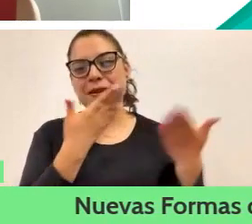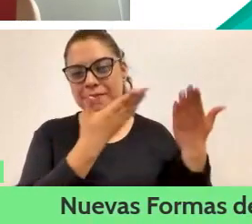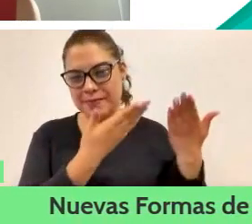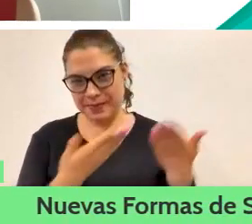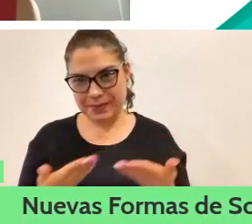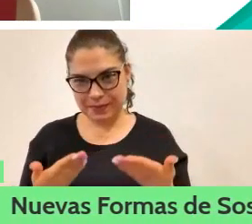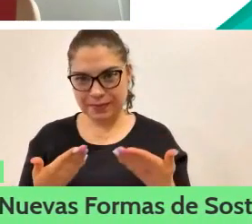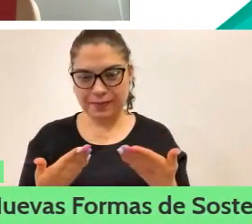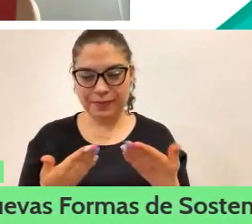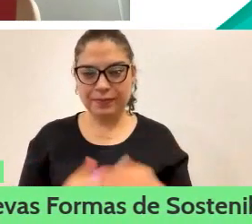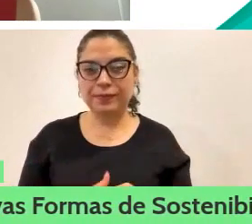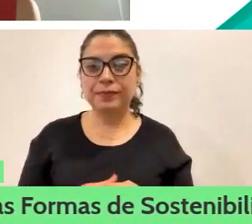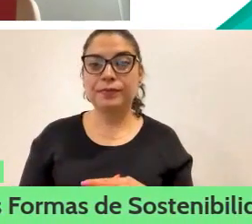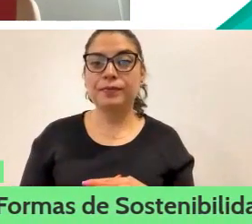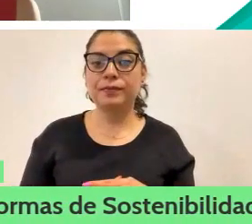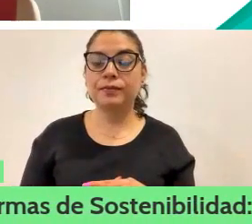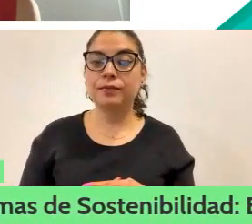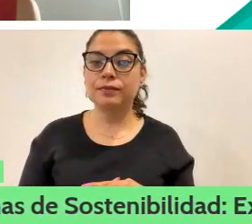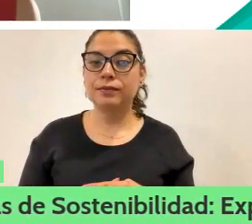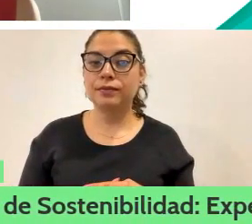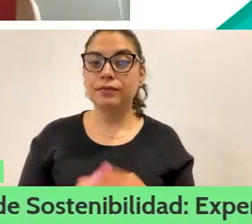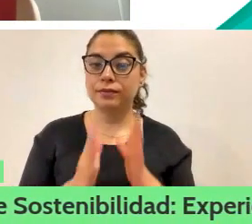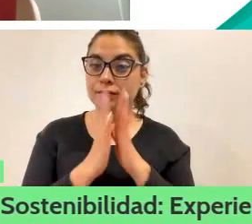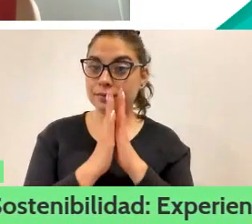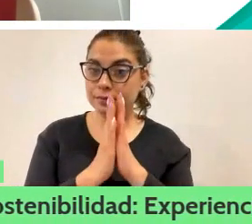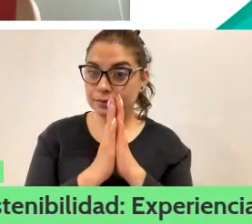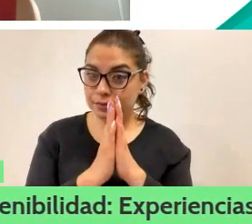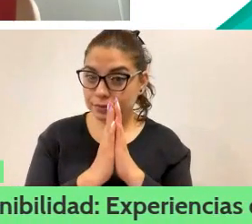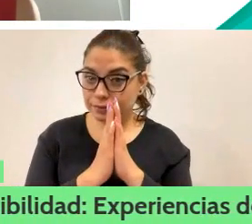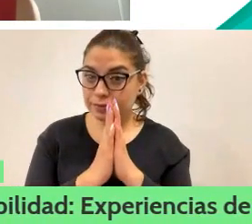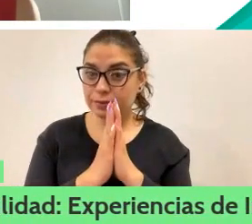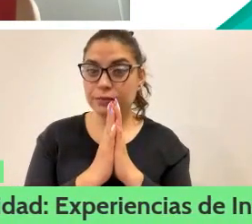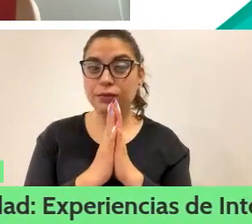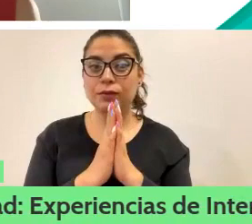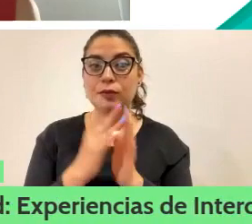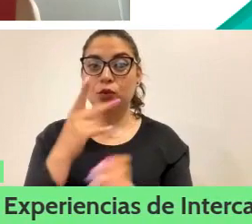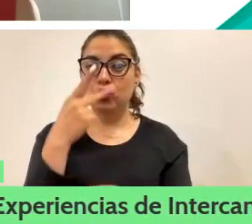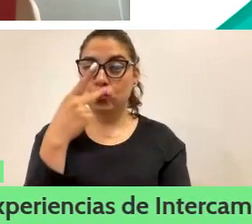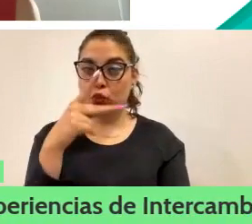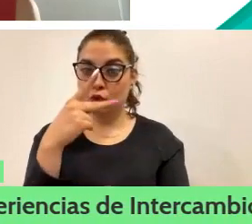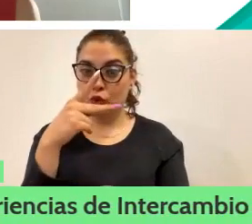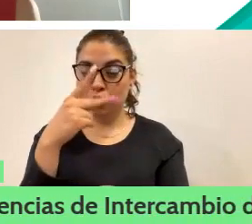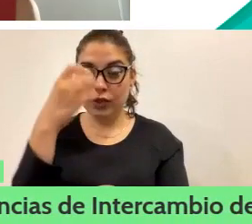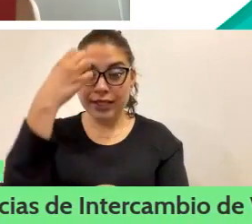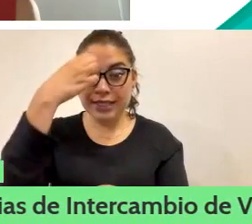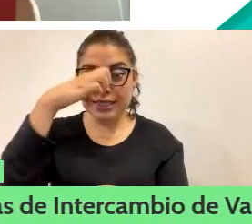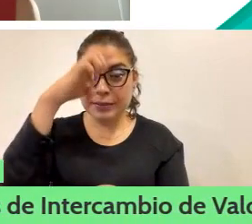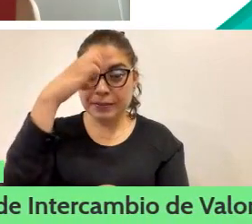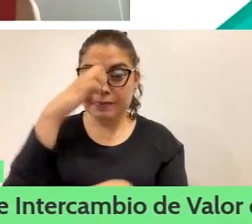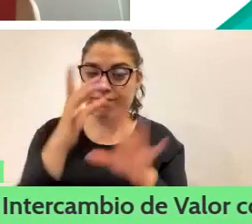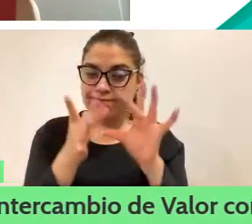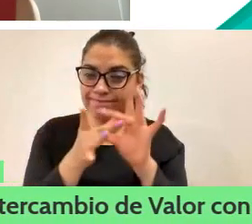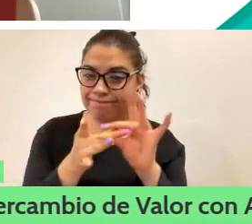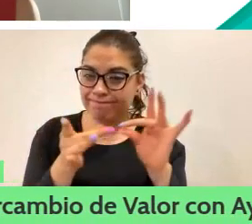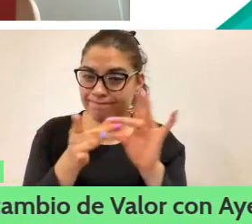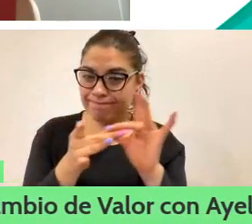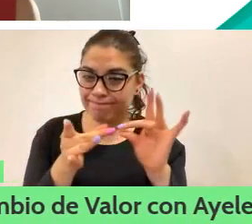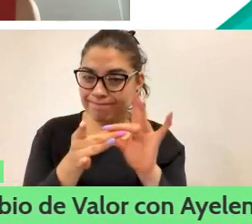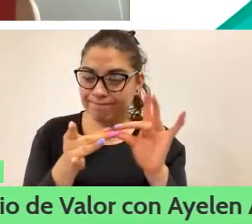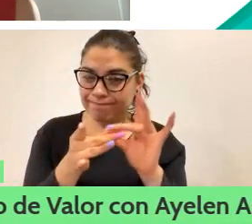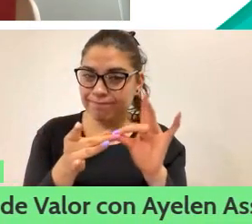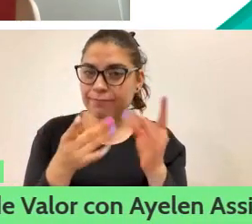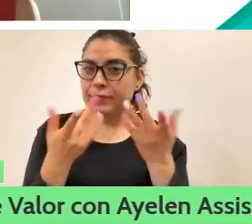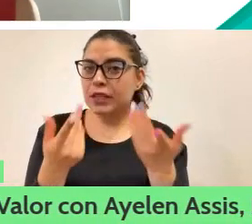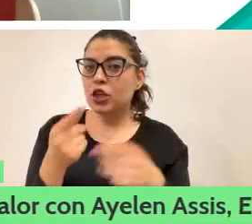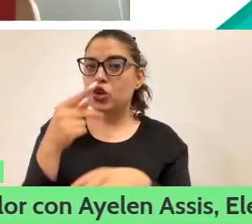gustaría que nos contés un poquito de tu experiencia en esa parte y cómo generaste un